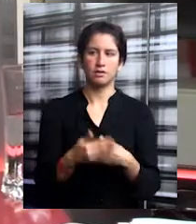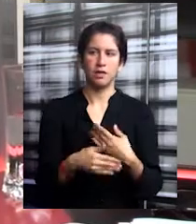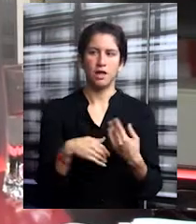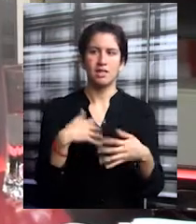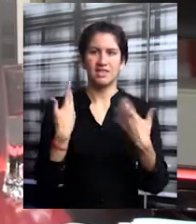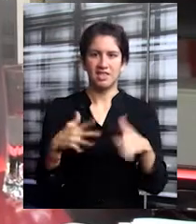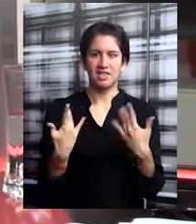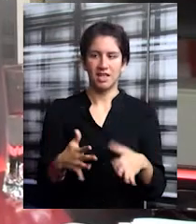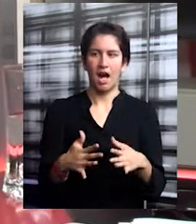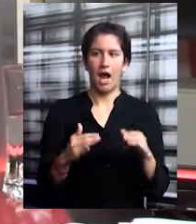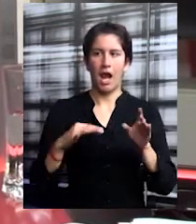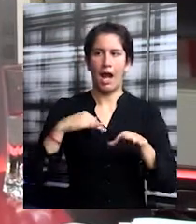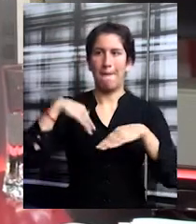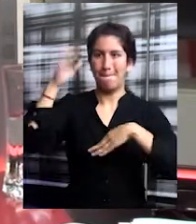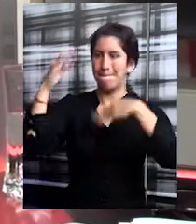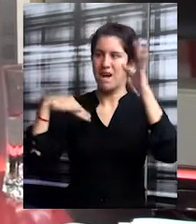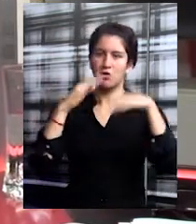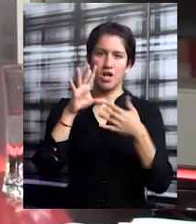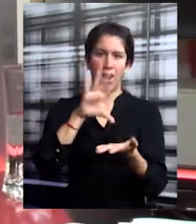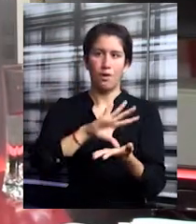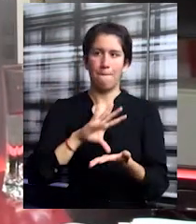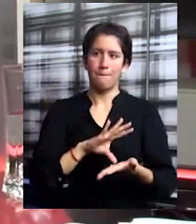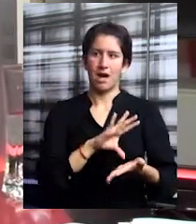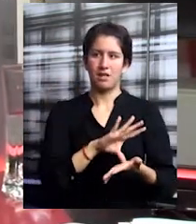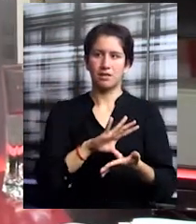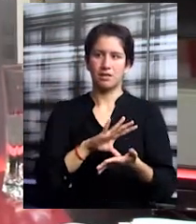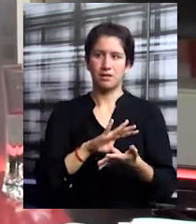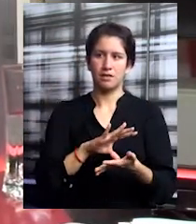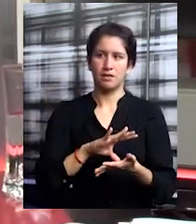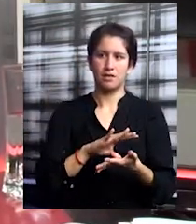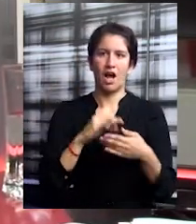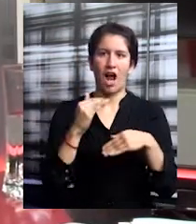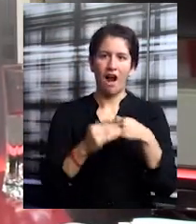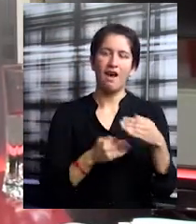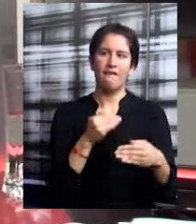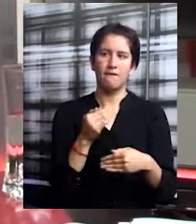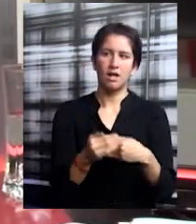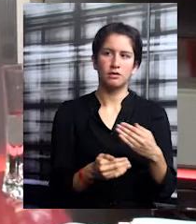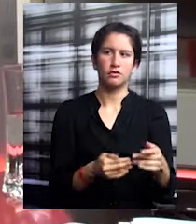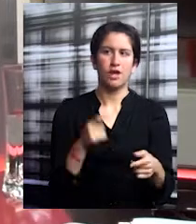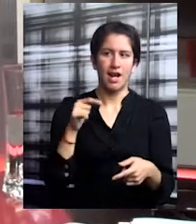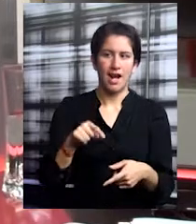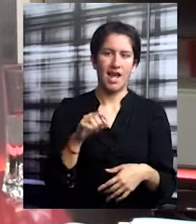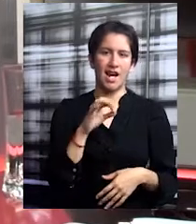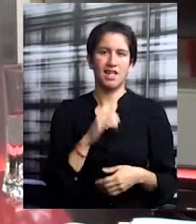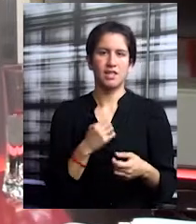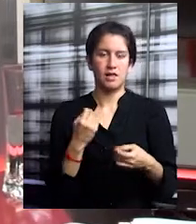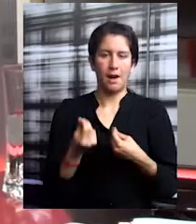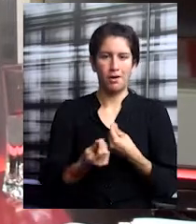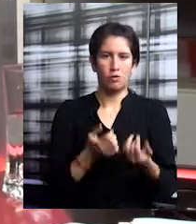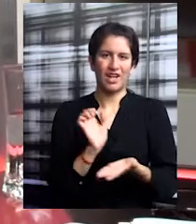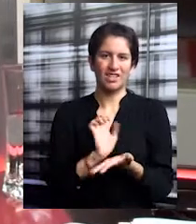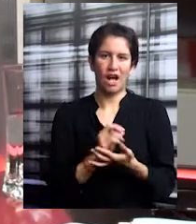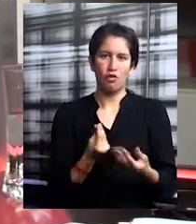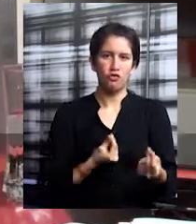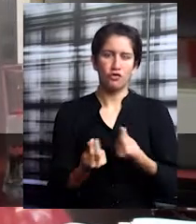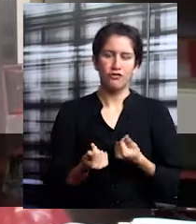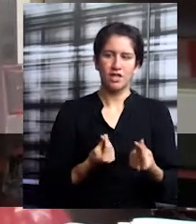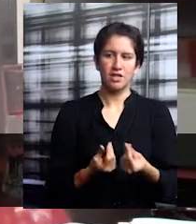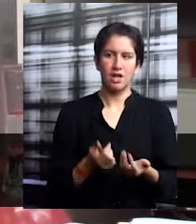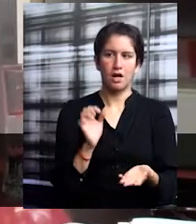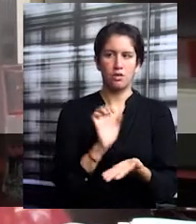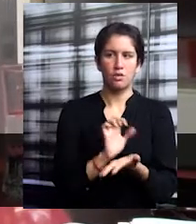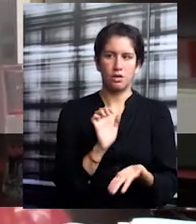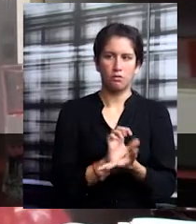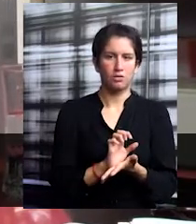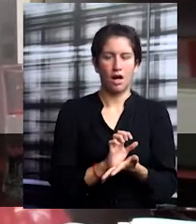países relativamente serios han avanzado, de un Estado subsidiario y a un Estado social y democrático de derecho. Y eso es lo fundamental,